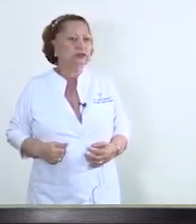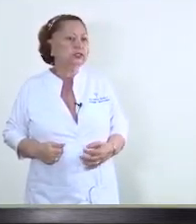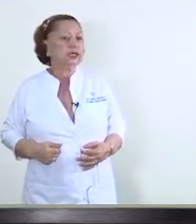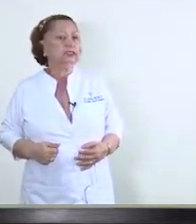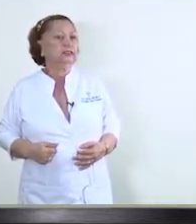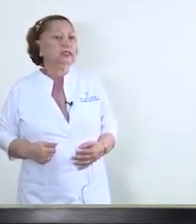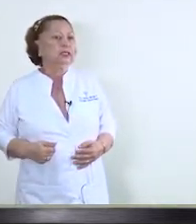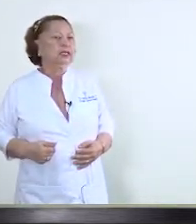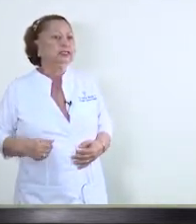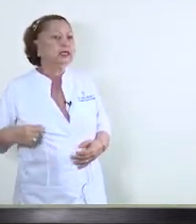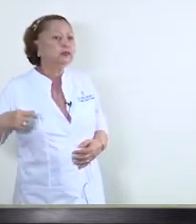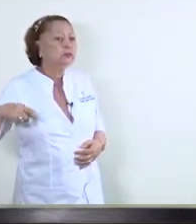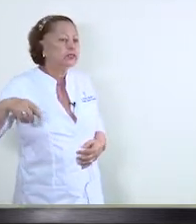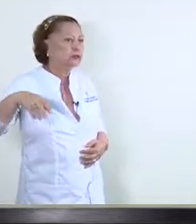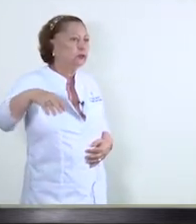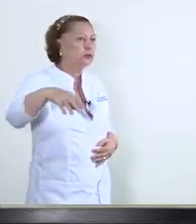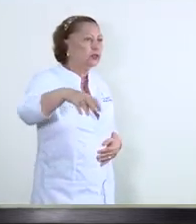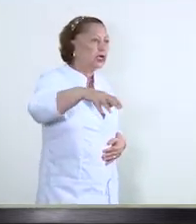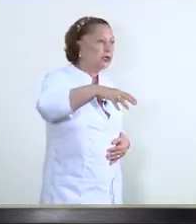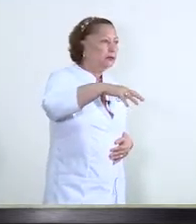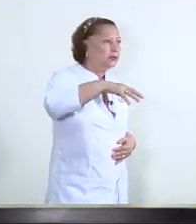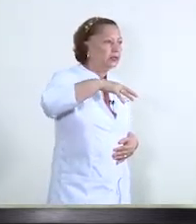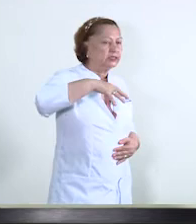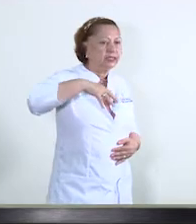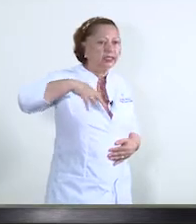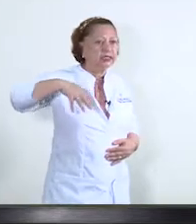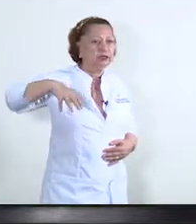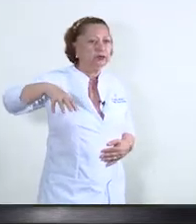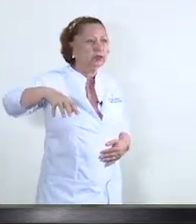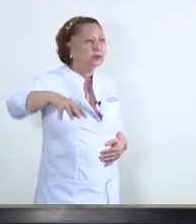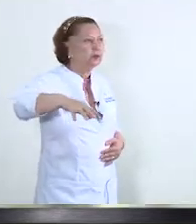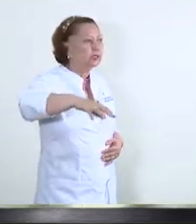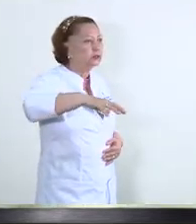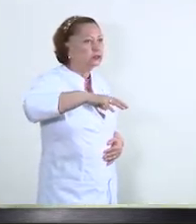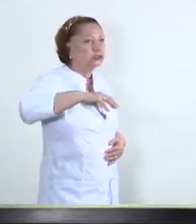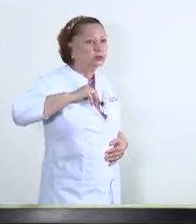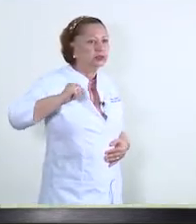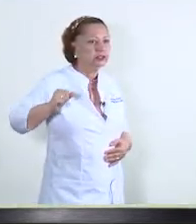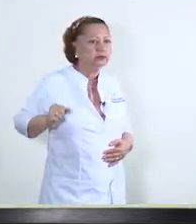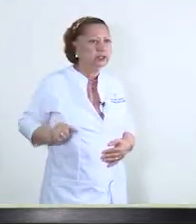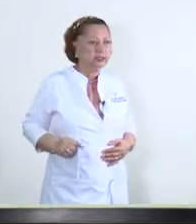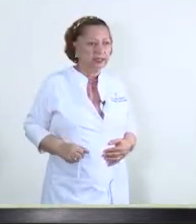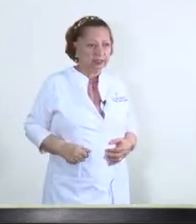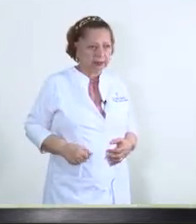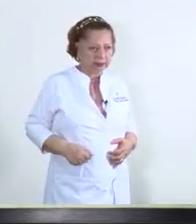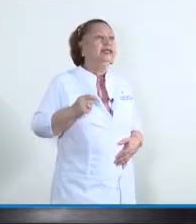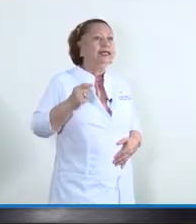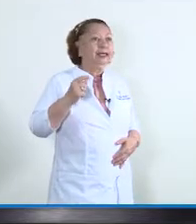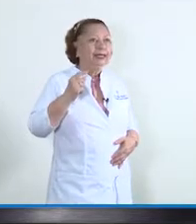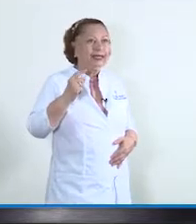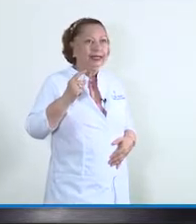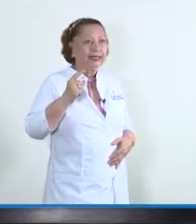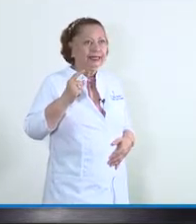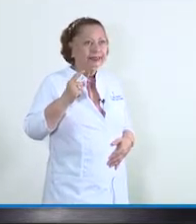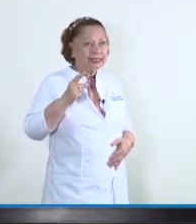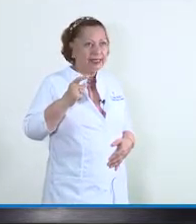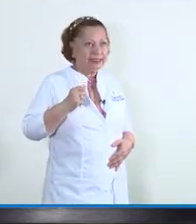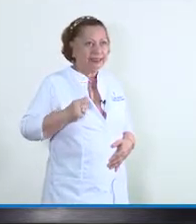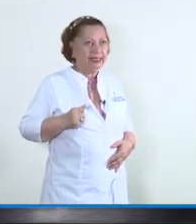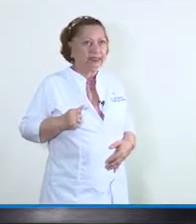y social, estamos viendo los cambios que se dan en una población después de un desastre.